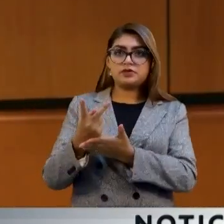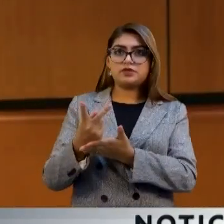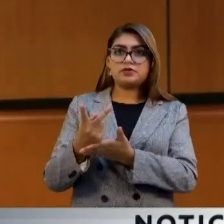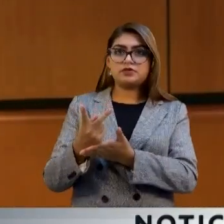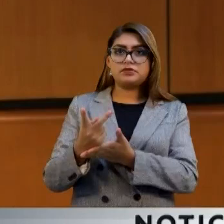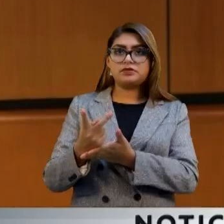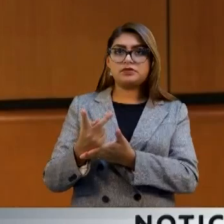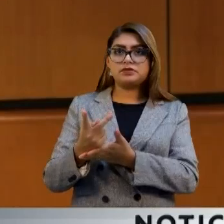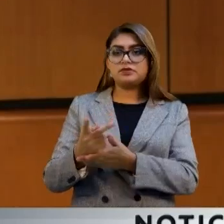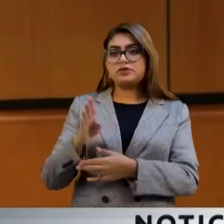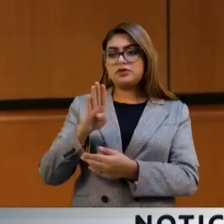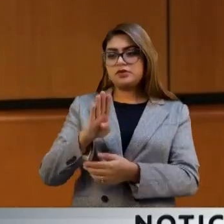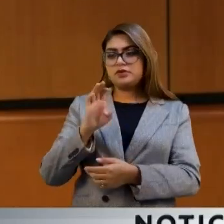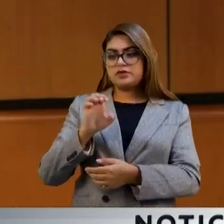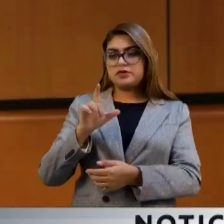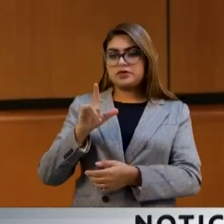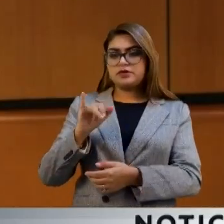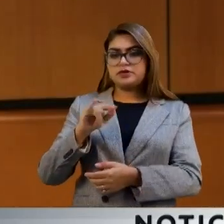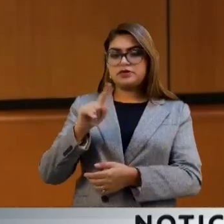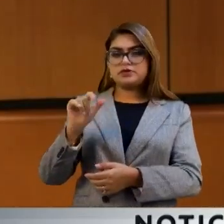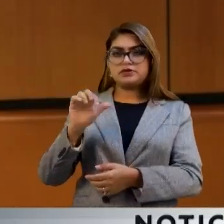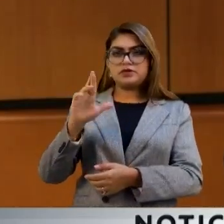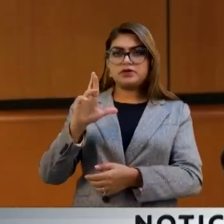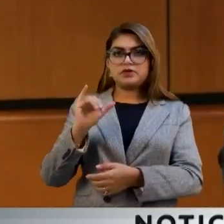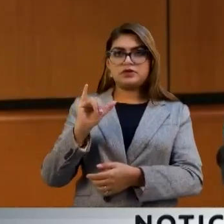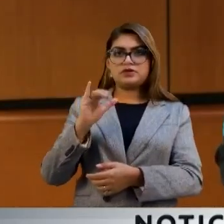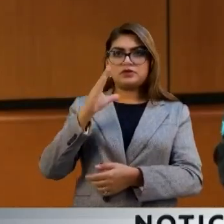la medalla Belisario Domínguez,